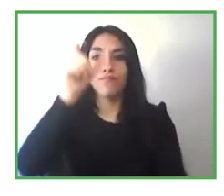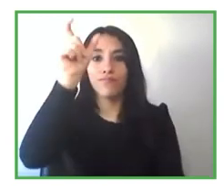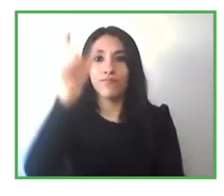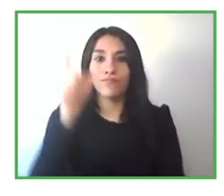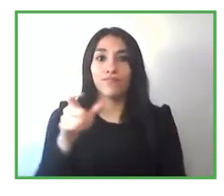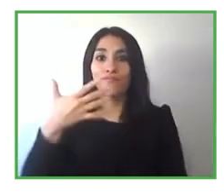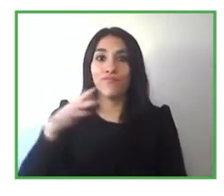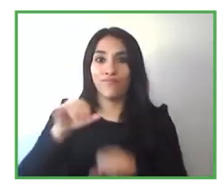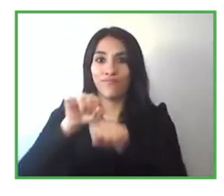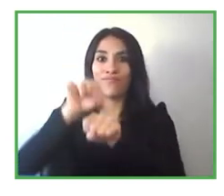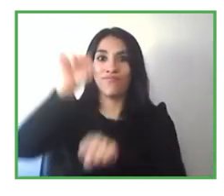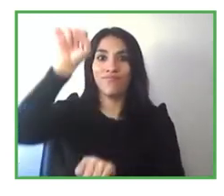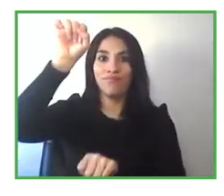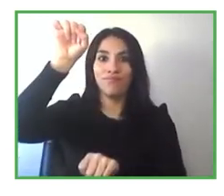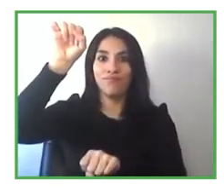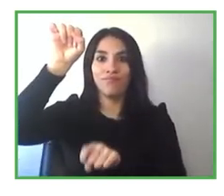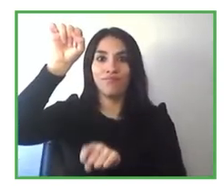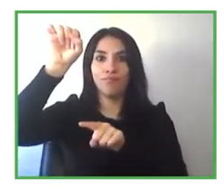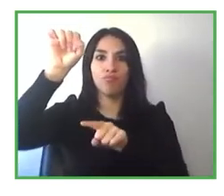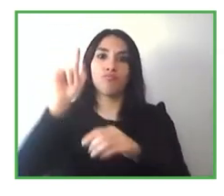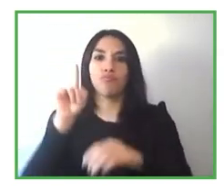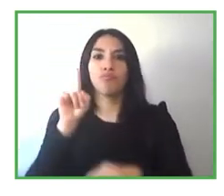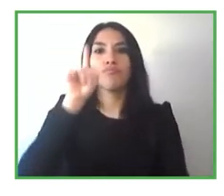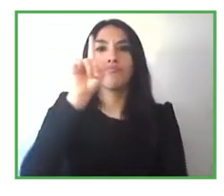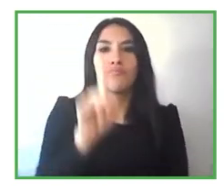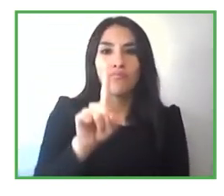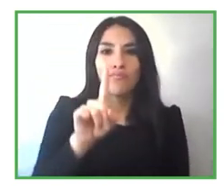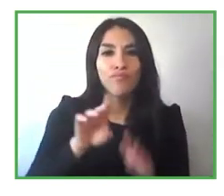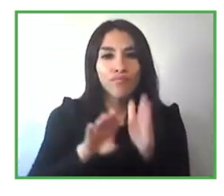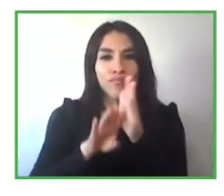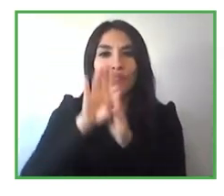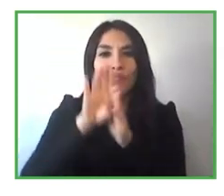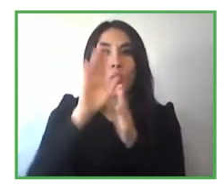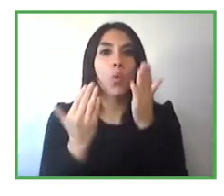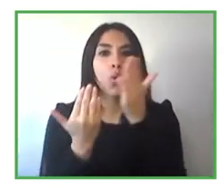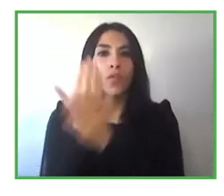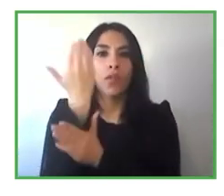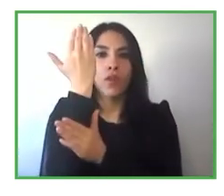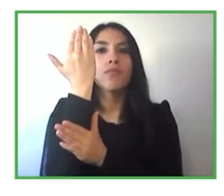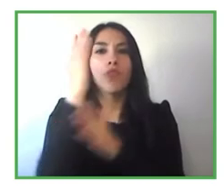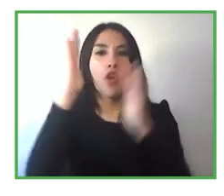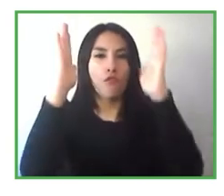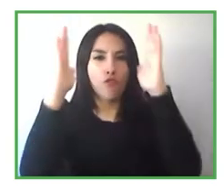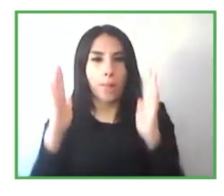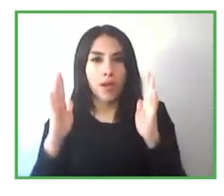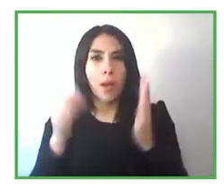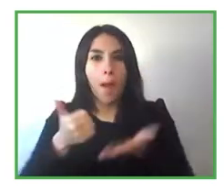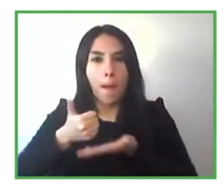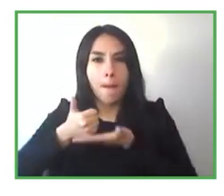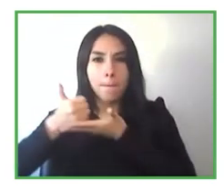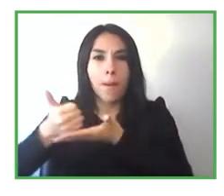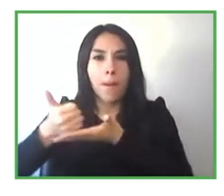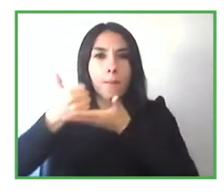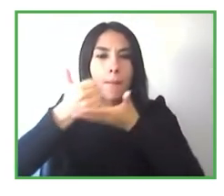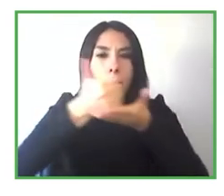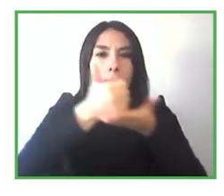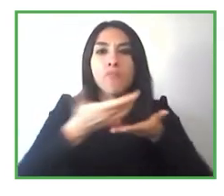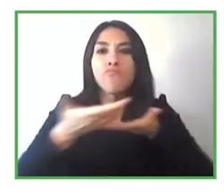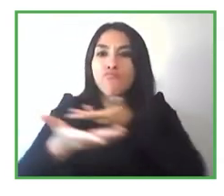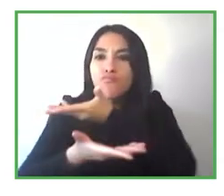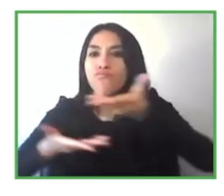nuevos formatos y ayudándose entre ellos para poder ajustar bien a las empresas. Por